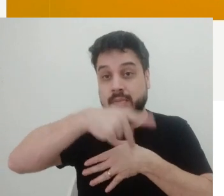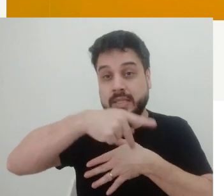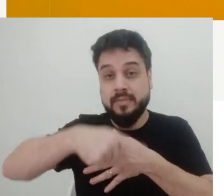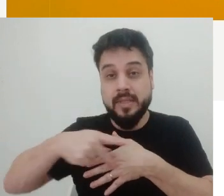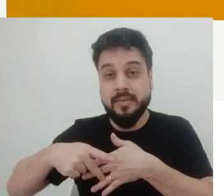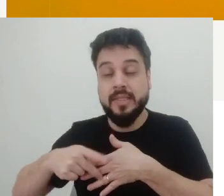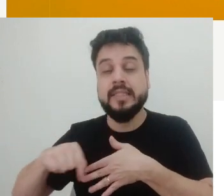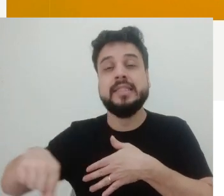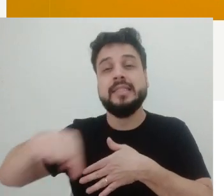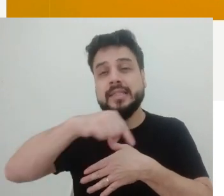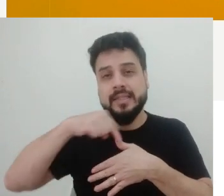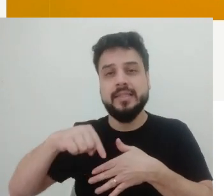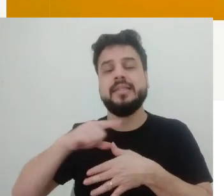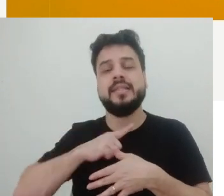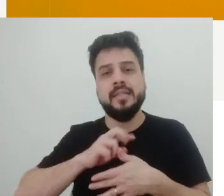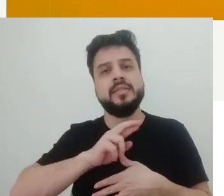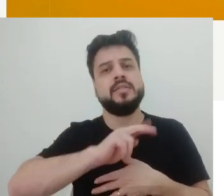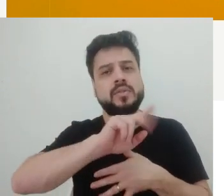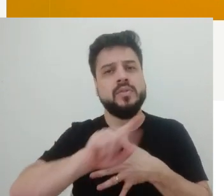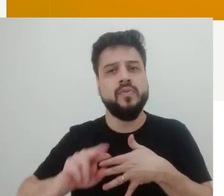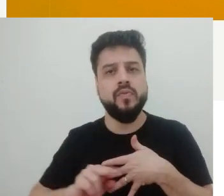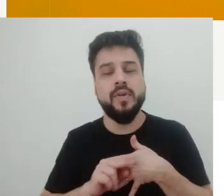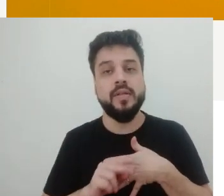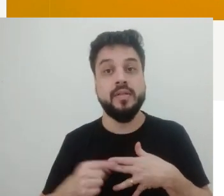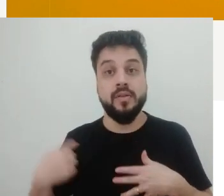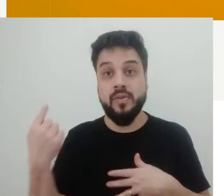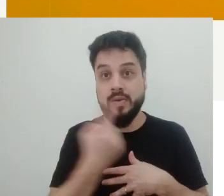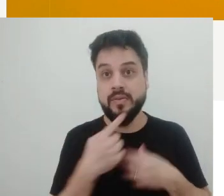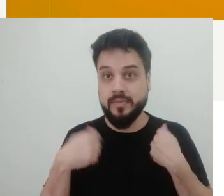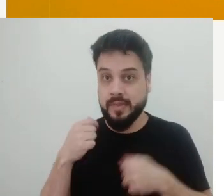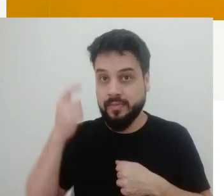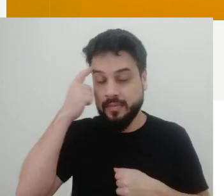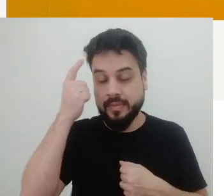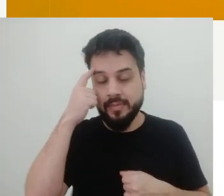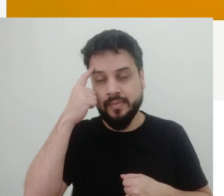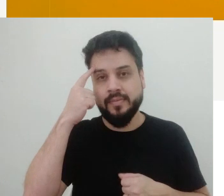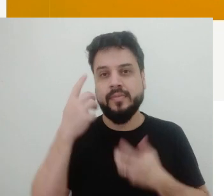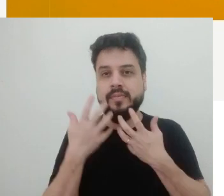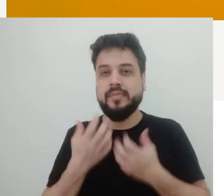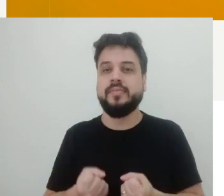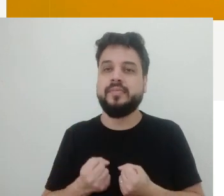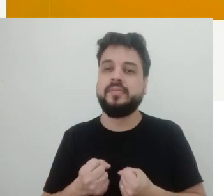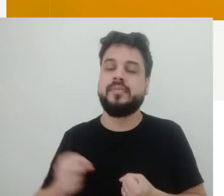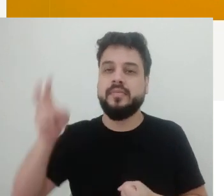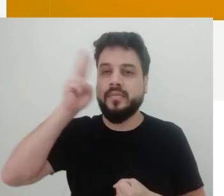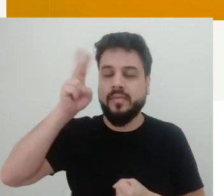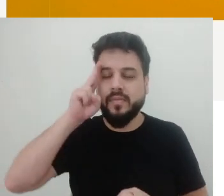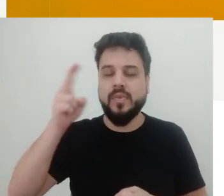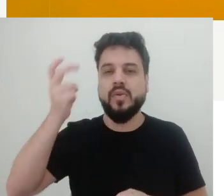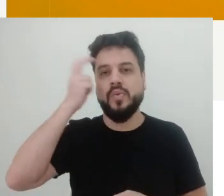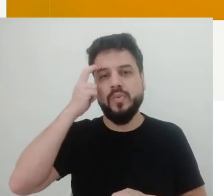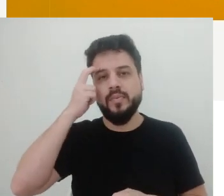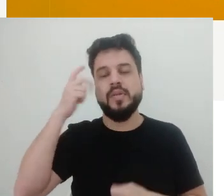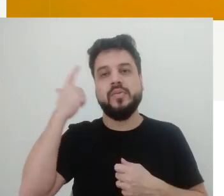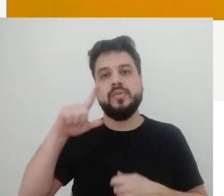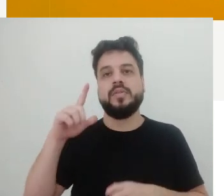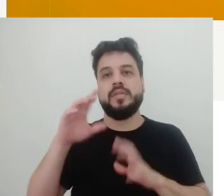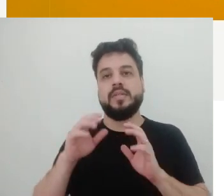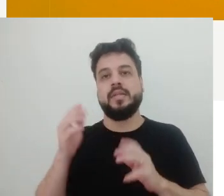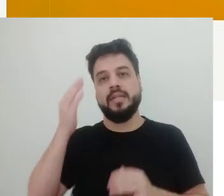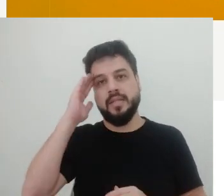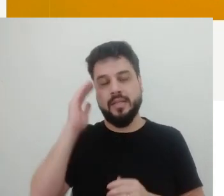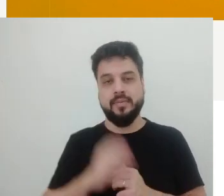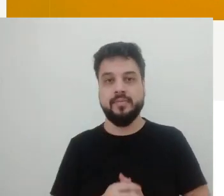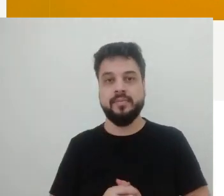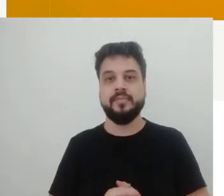estas 3 cosas que estoy señalando son cosas bastante obvias. Sin embargo, para